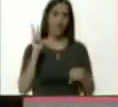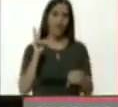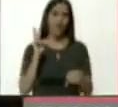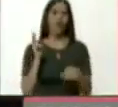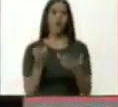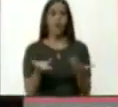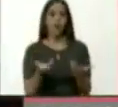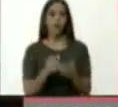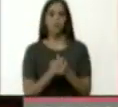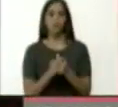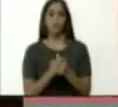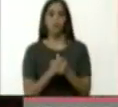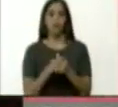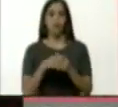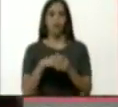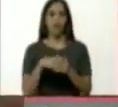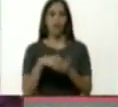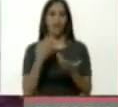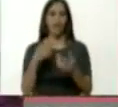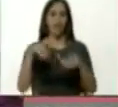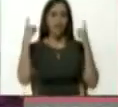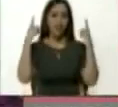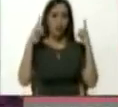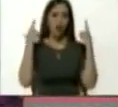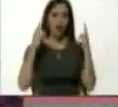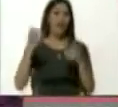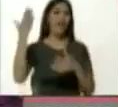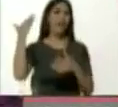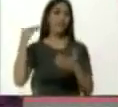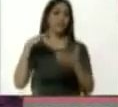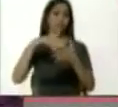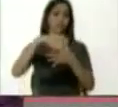tragedia de Vargas, llegaron los marines.